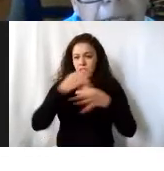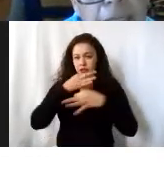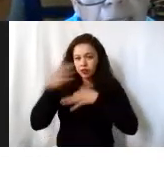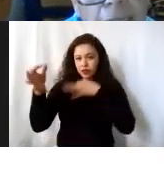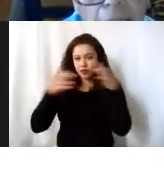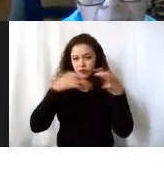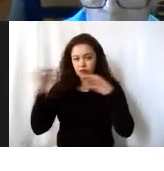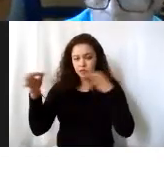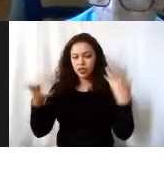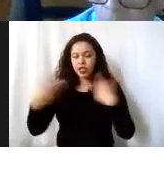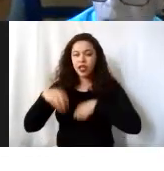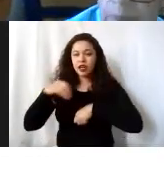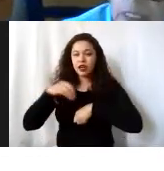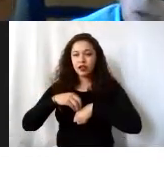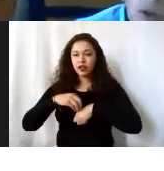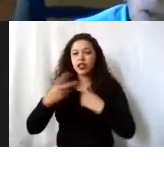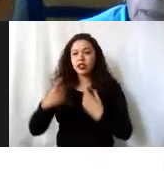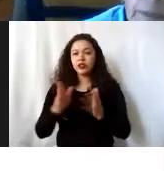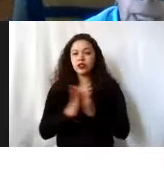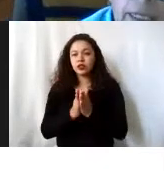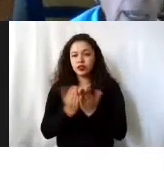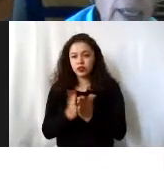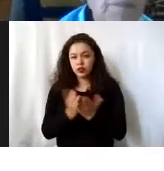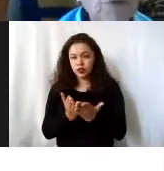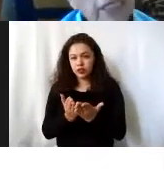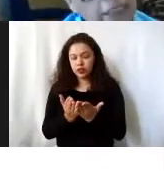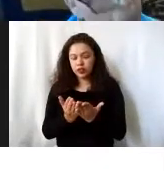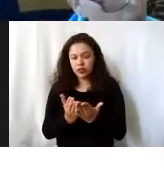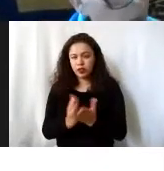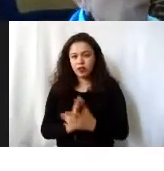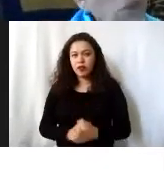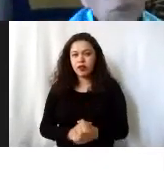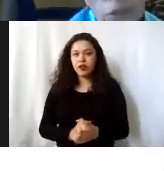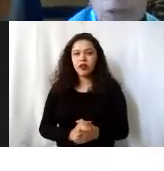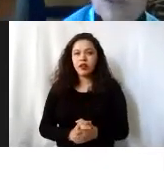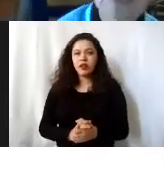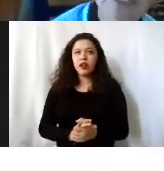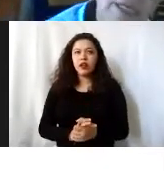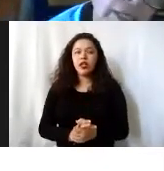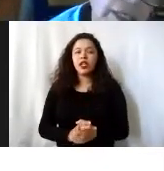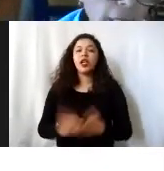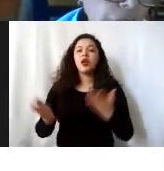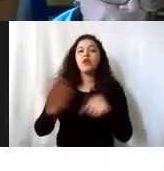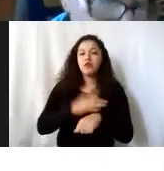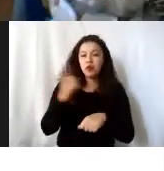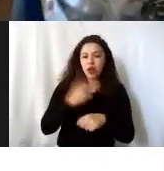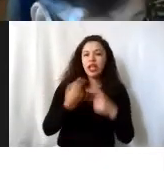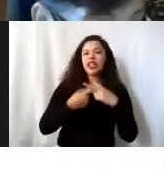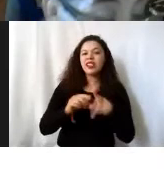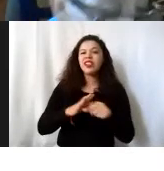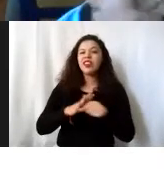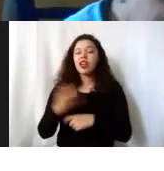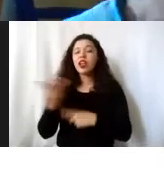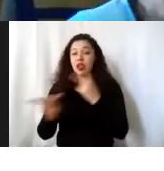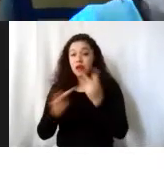ella plantea que es un libro donde viene por qué es el estudio, cuando surge, o sea, todas las